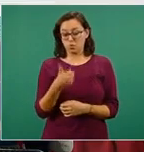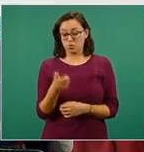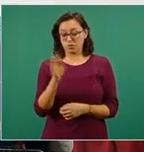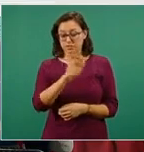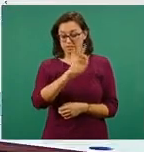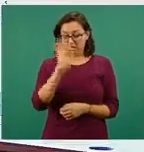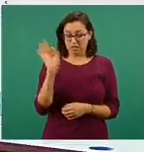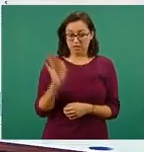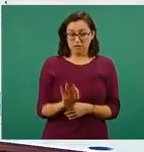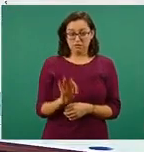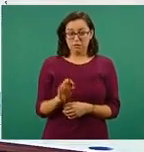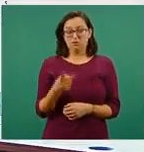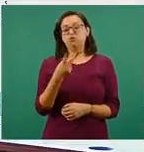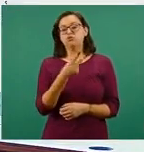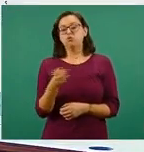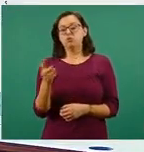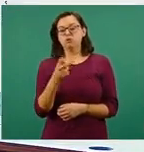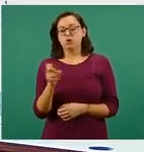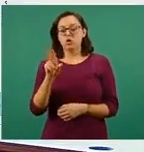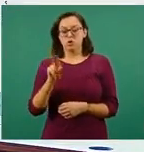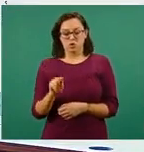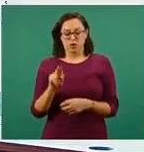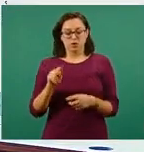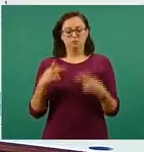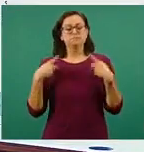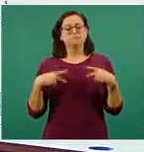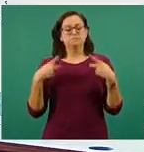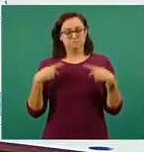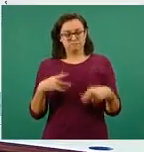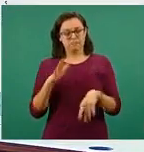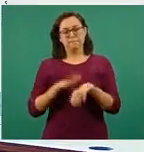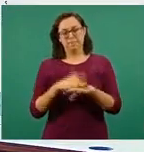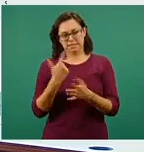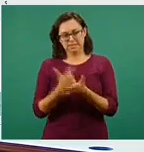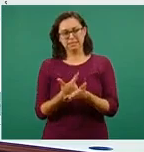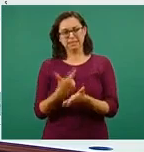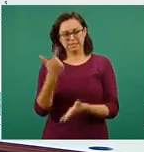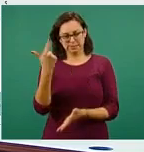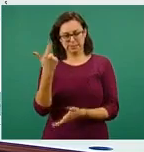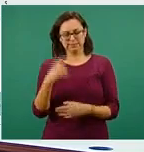que representa 280 personas, han reportado un caso grave.